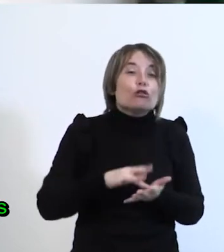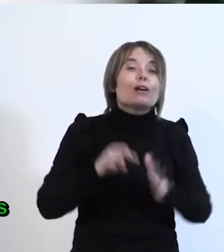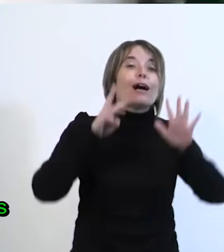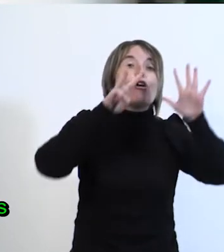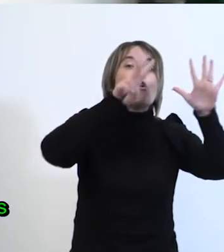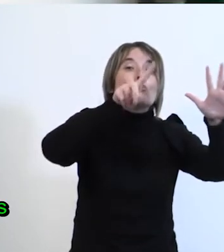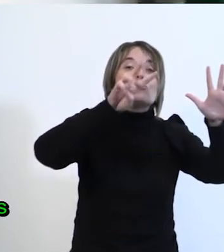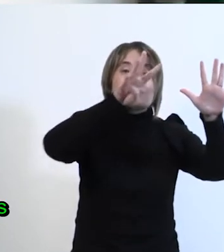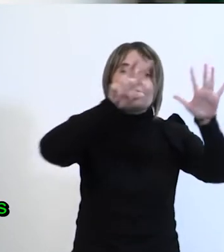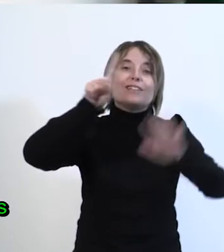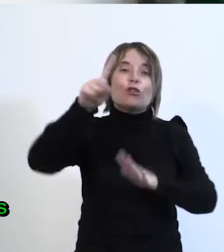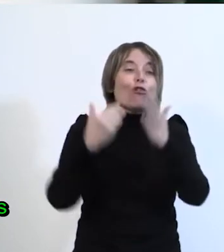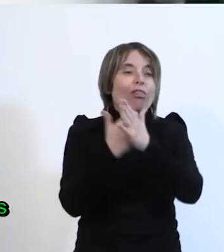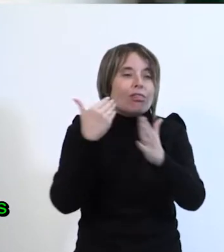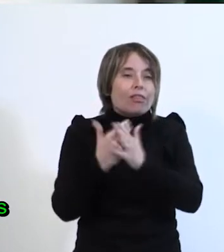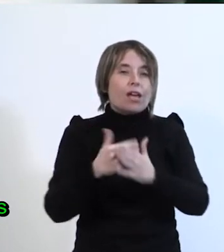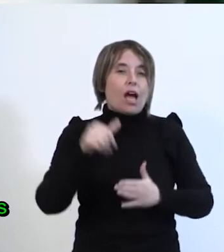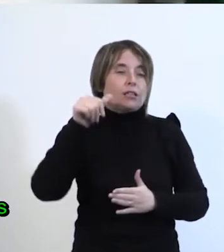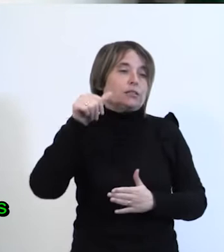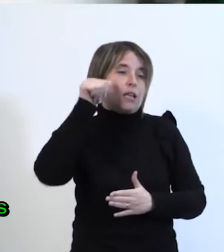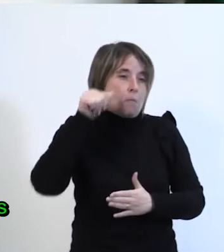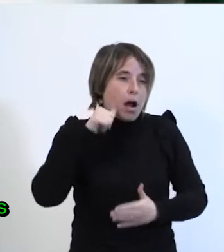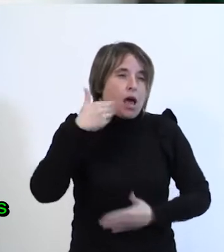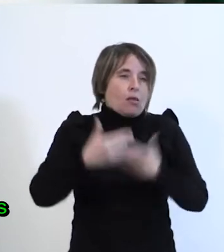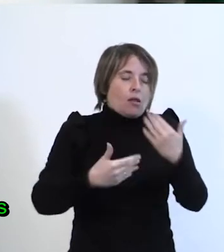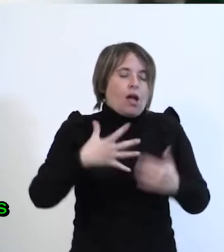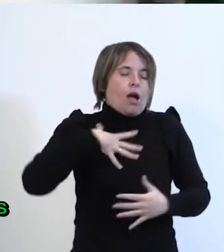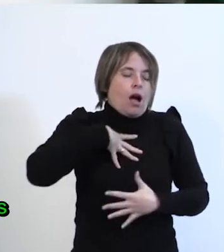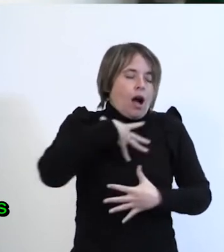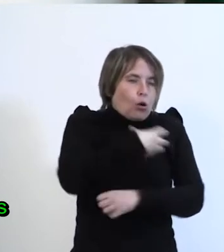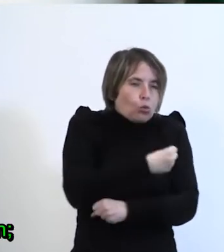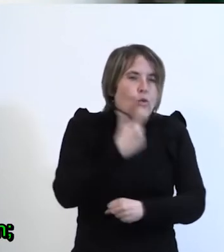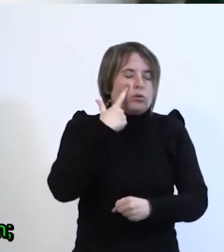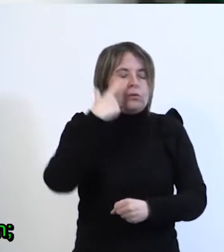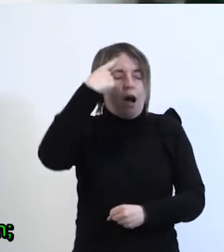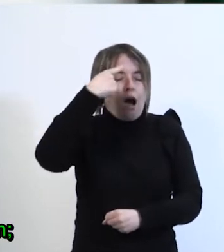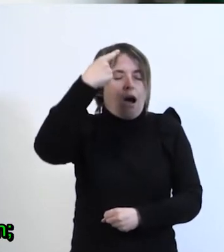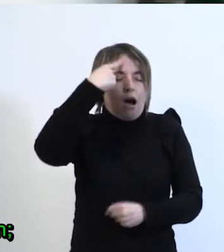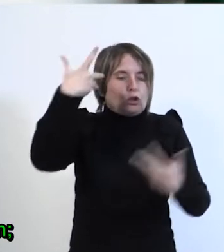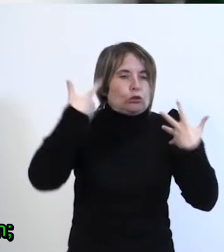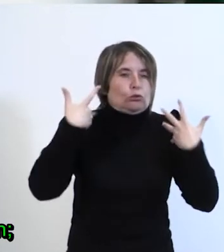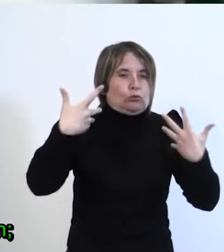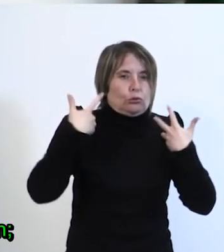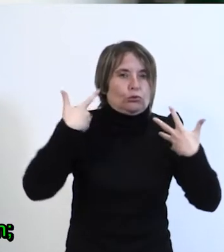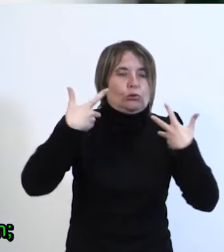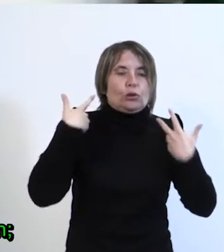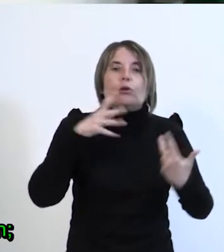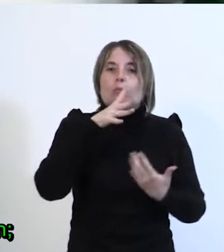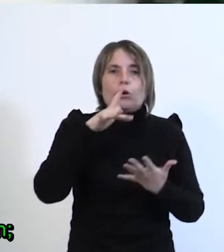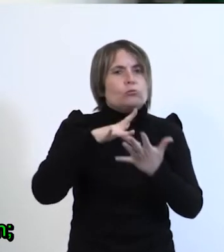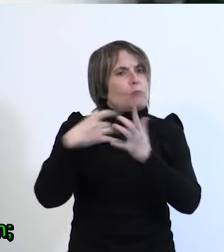pasar 81 días de angustia, de tortura, porque fue